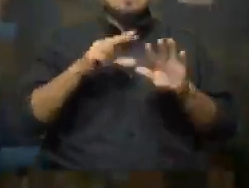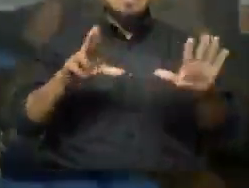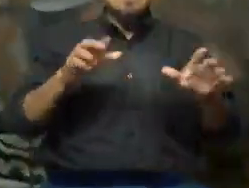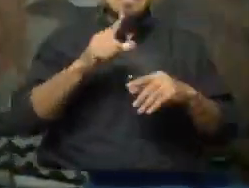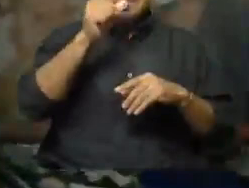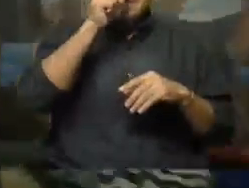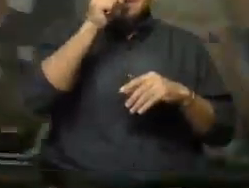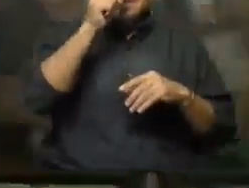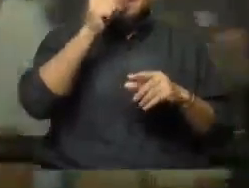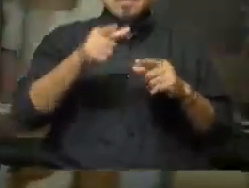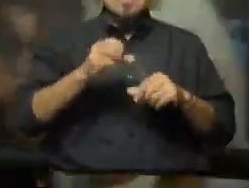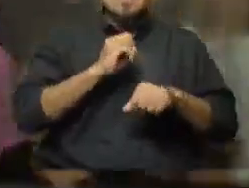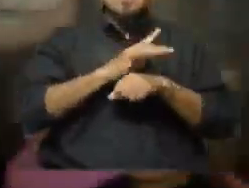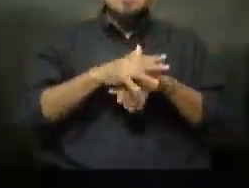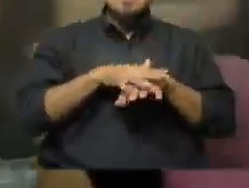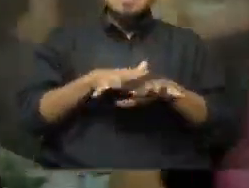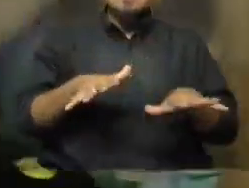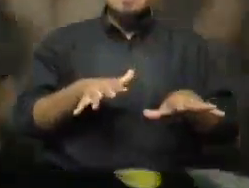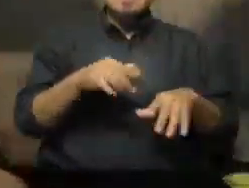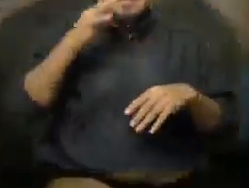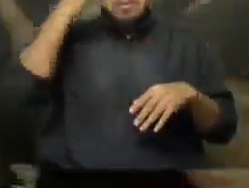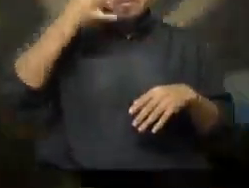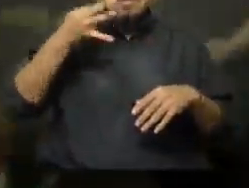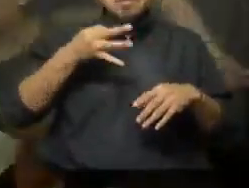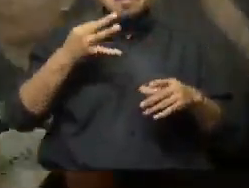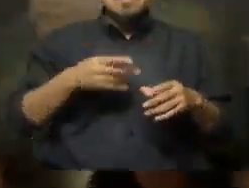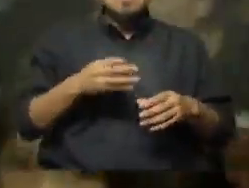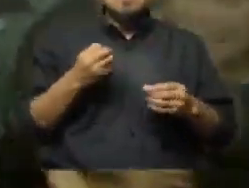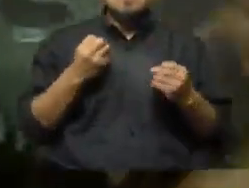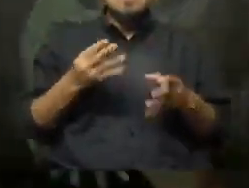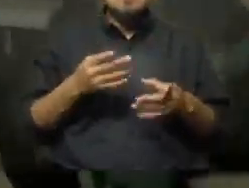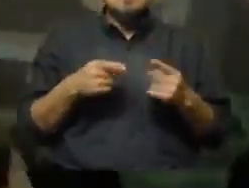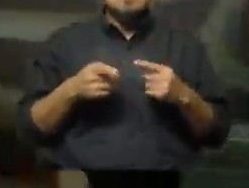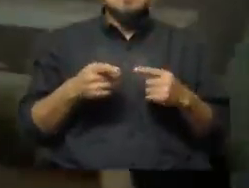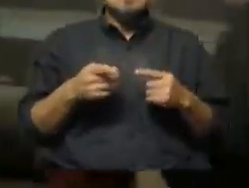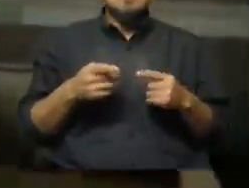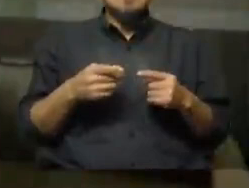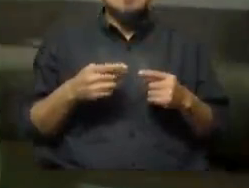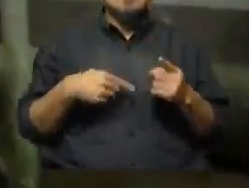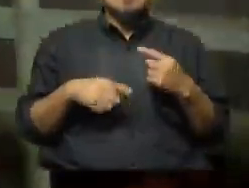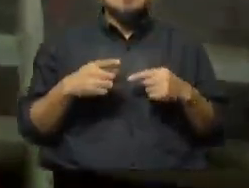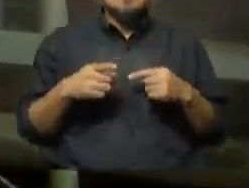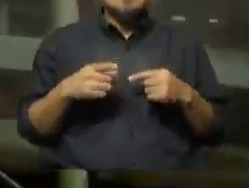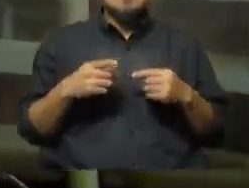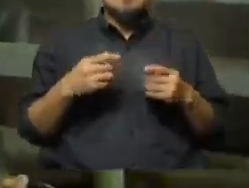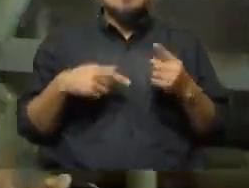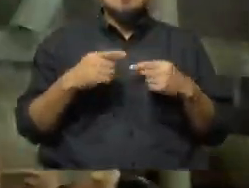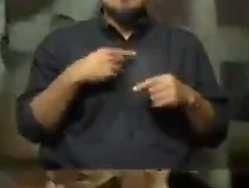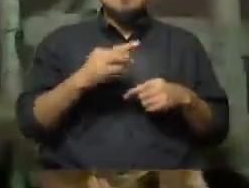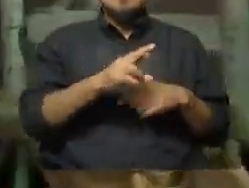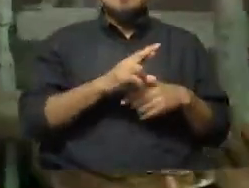no se pudo hacer por el tema de la pandemia. O sea, en realidad, este es un lugar donde la gente está un poquito más apretada que de repente en la